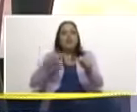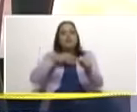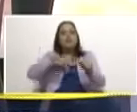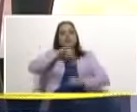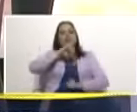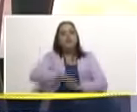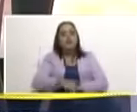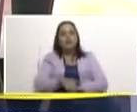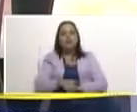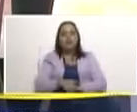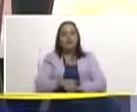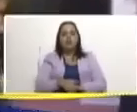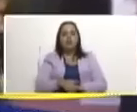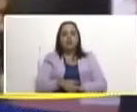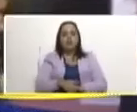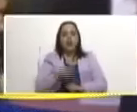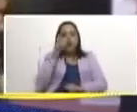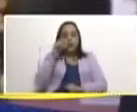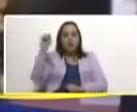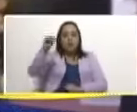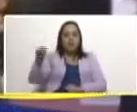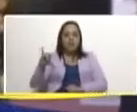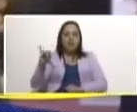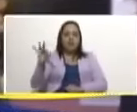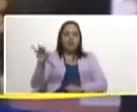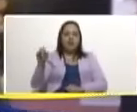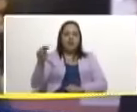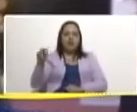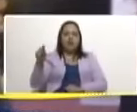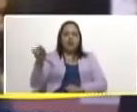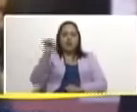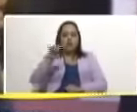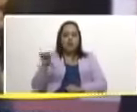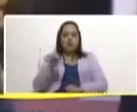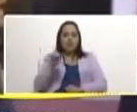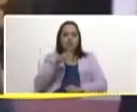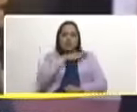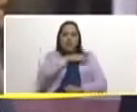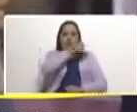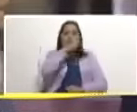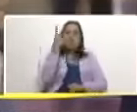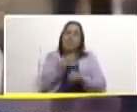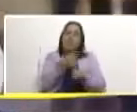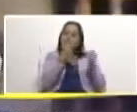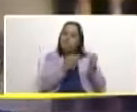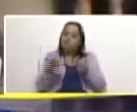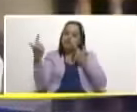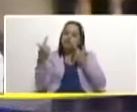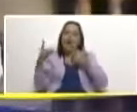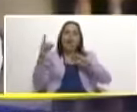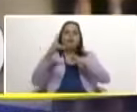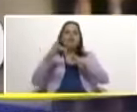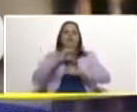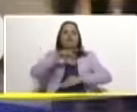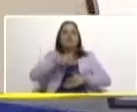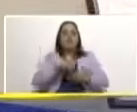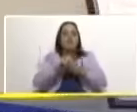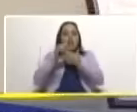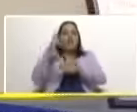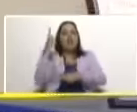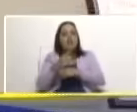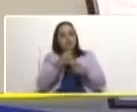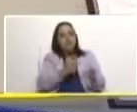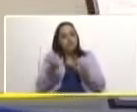historia. Y Domingo Antonio Cifonte, general patriota, tiene que ir al panteón de nuestros héroes, tiene que ir al